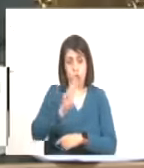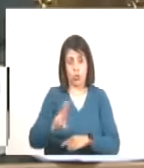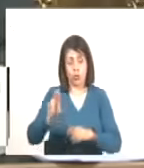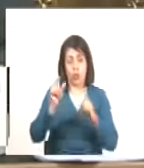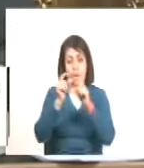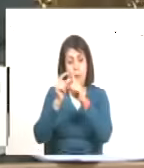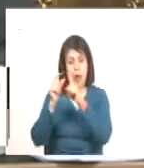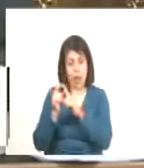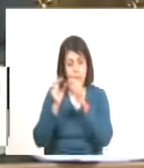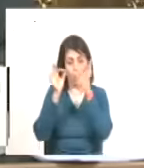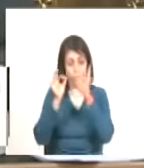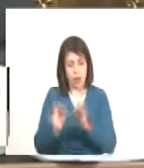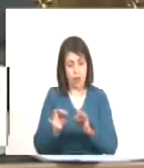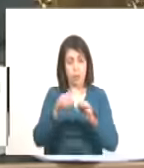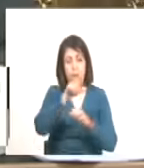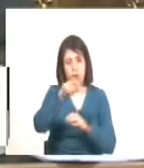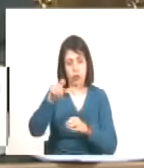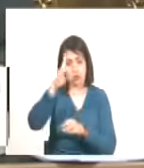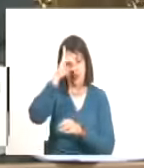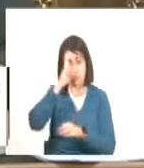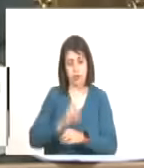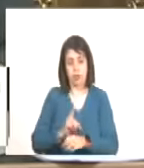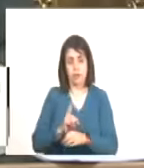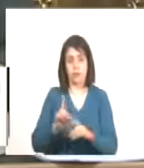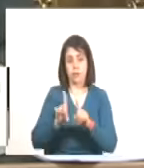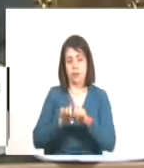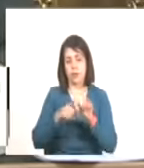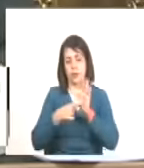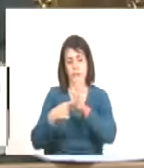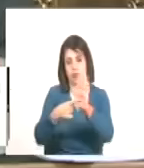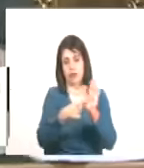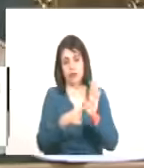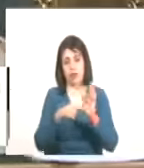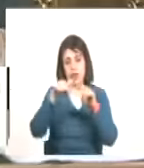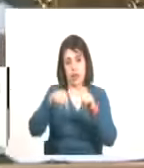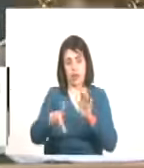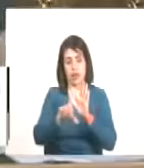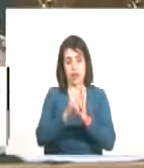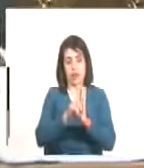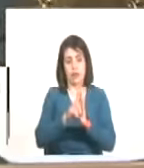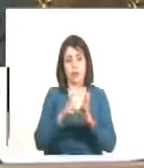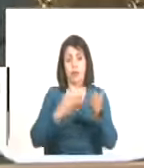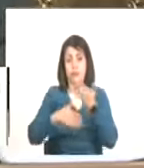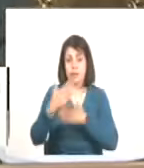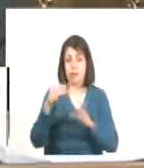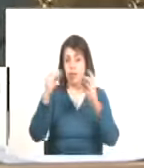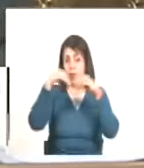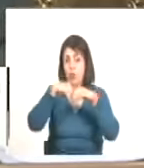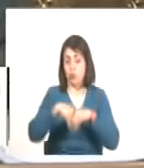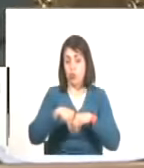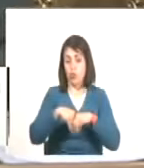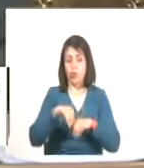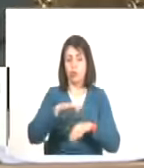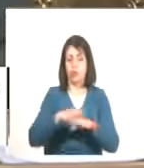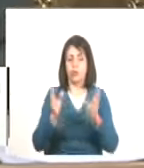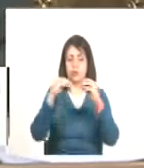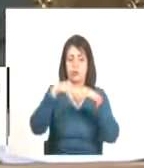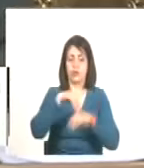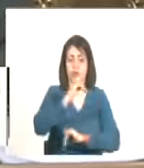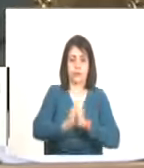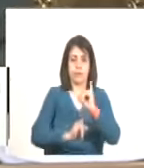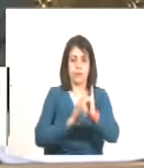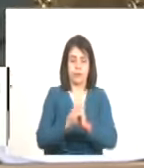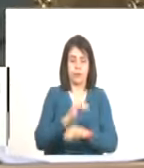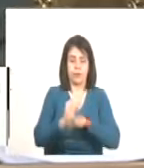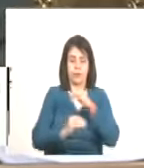términos adecuados para referirse a las personas con discapacidad contemplados en la presente ley, tratados, pactos o convenciones